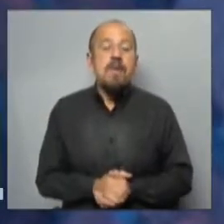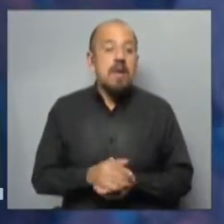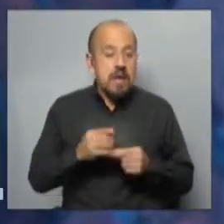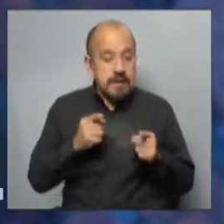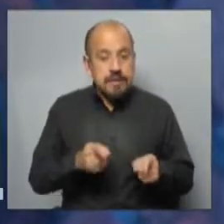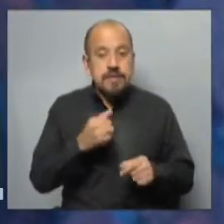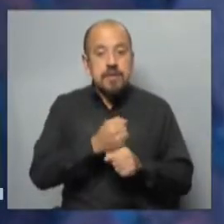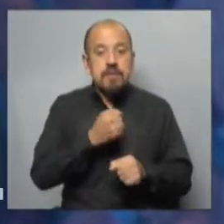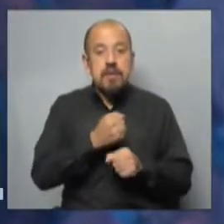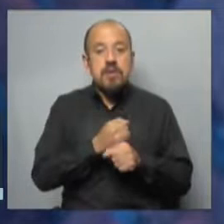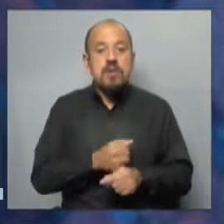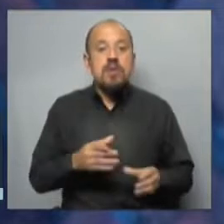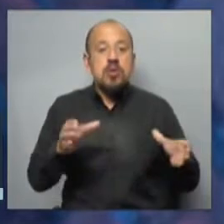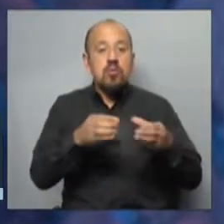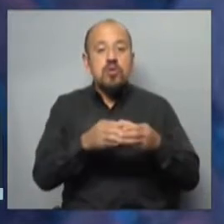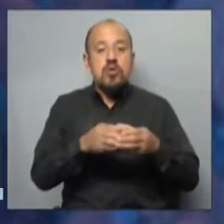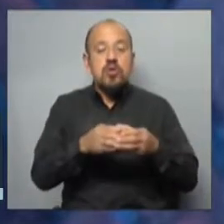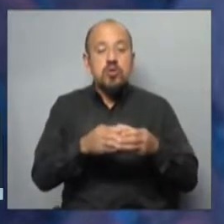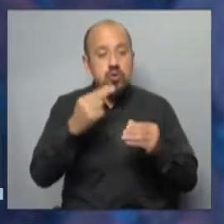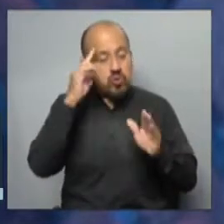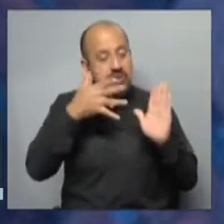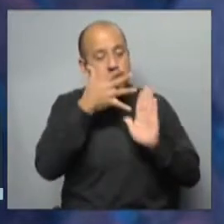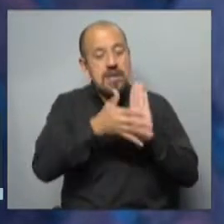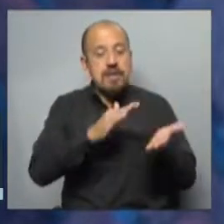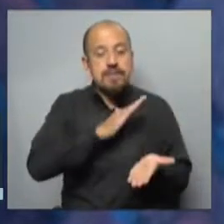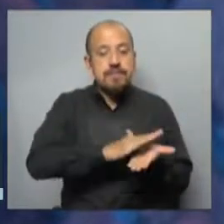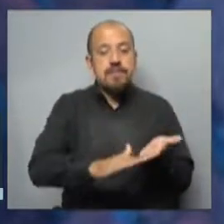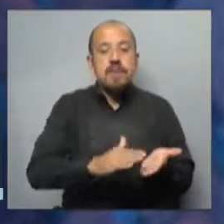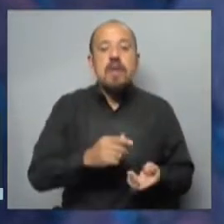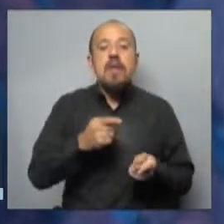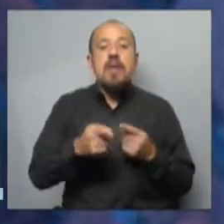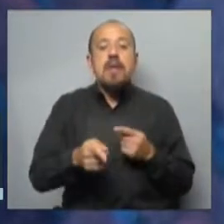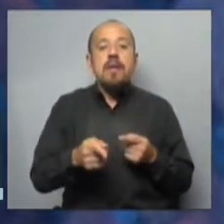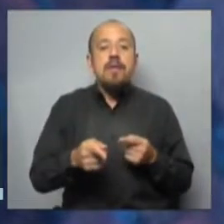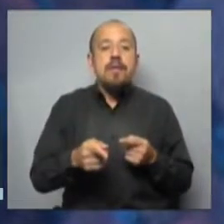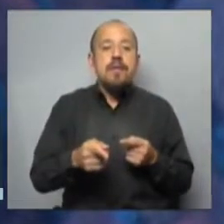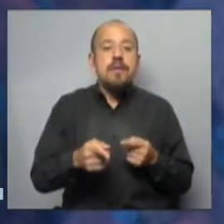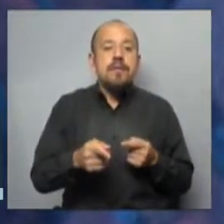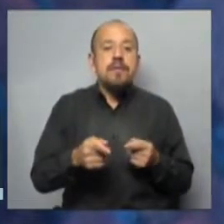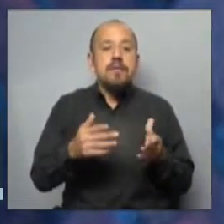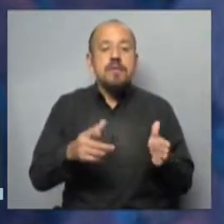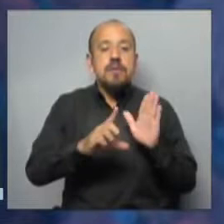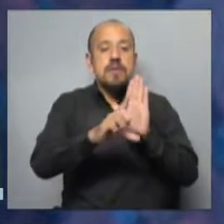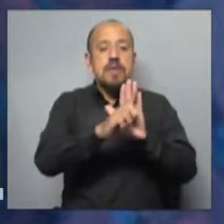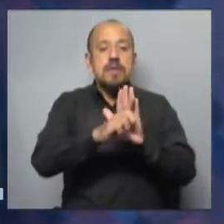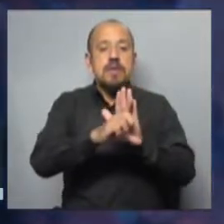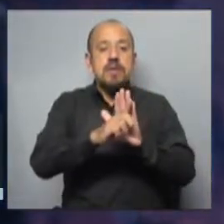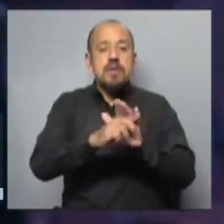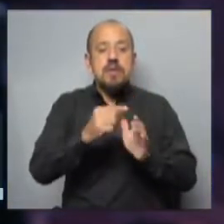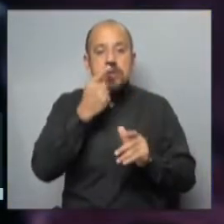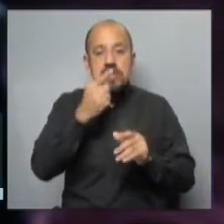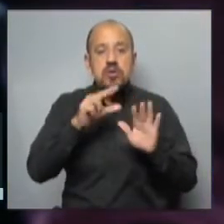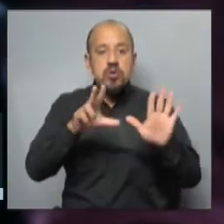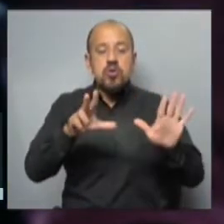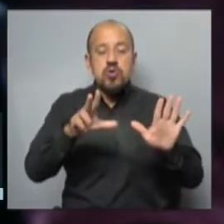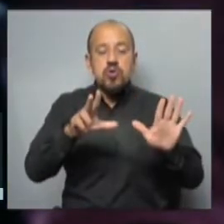está trabajando desde la comisión nacional honoraria que es el es la parte de la ley 18.651 que